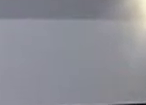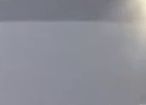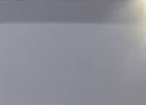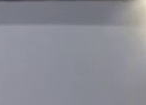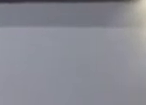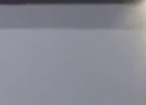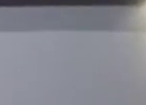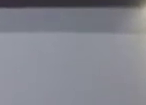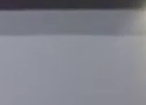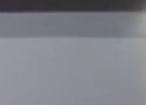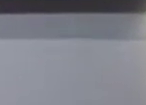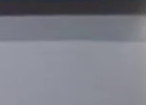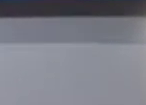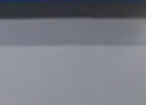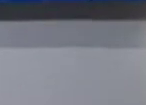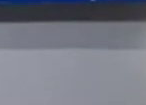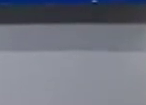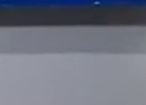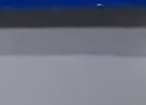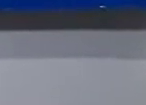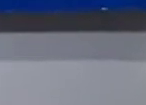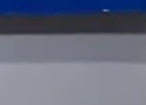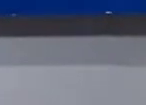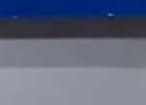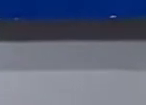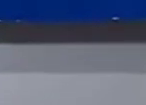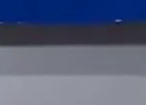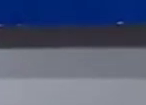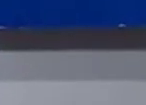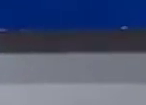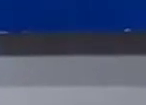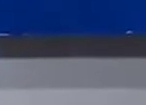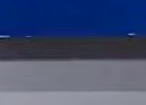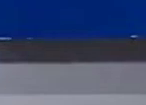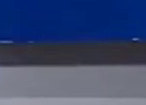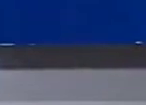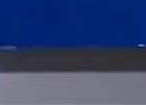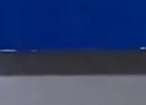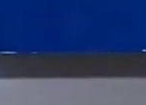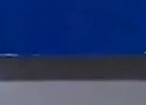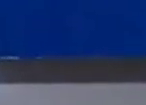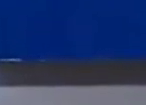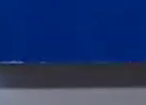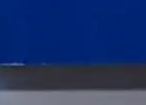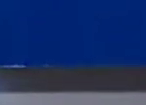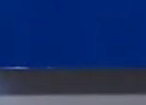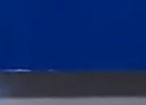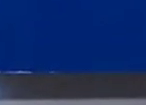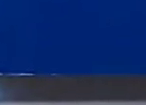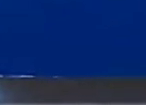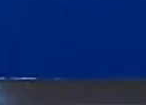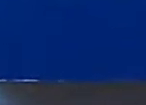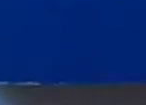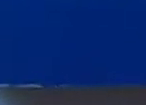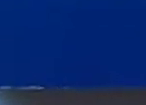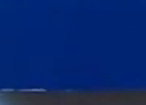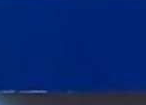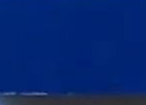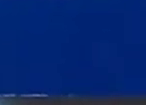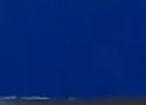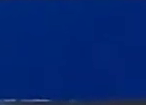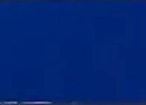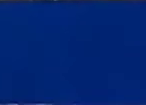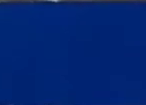de Jesucristo nuestro salvador después que él resucitó no se desapareció como